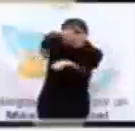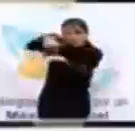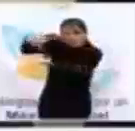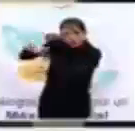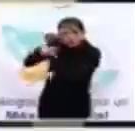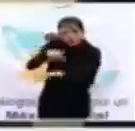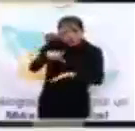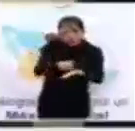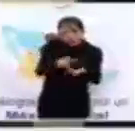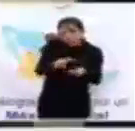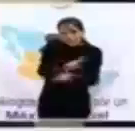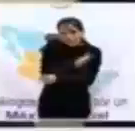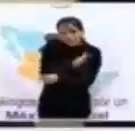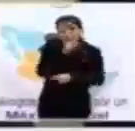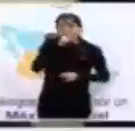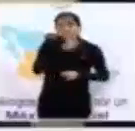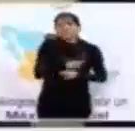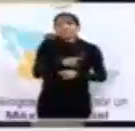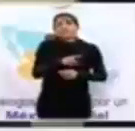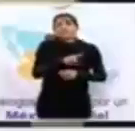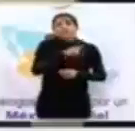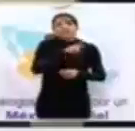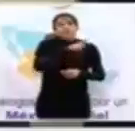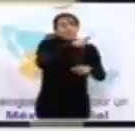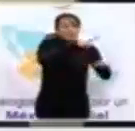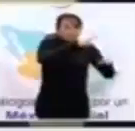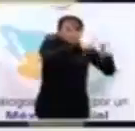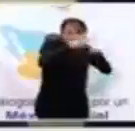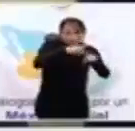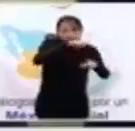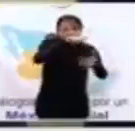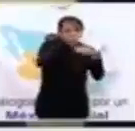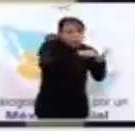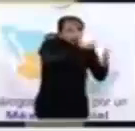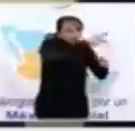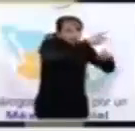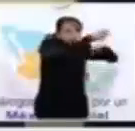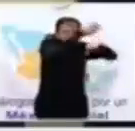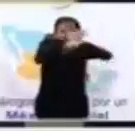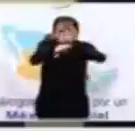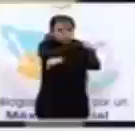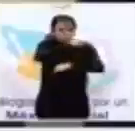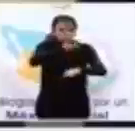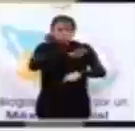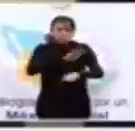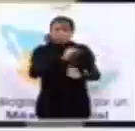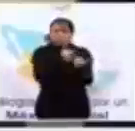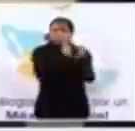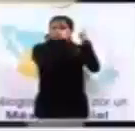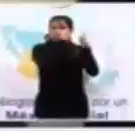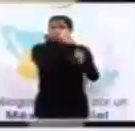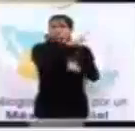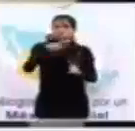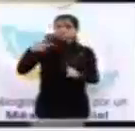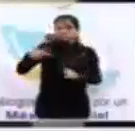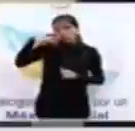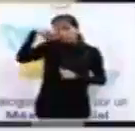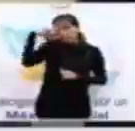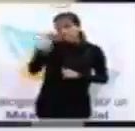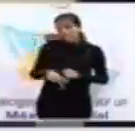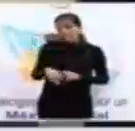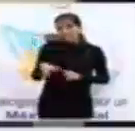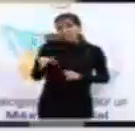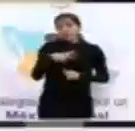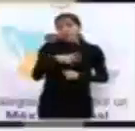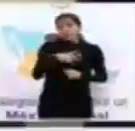la mayor autonomía en las entidades territoriales, la descentralización. México es un país bastante centralizado en el